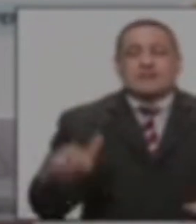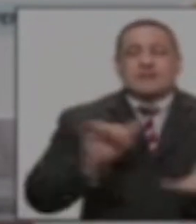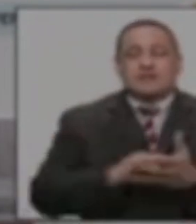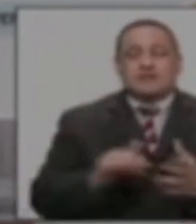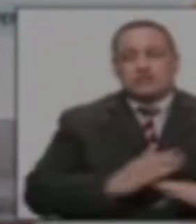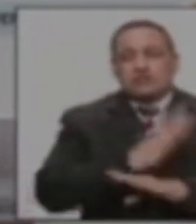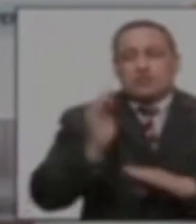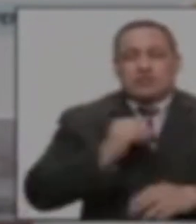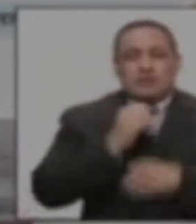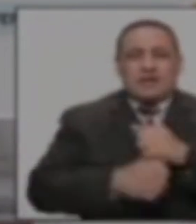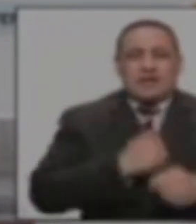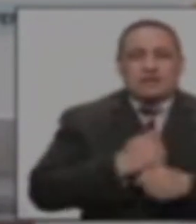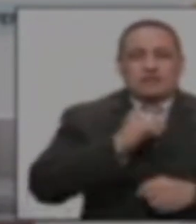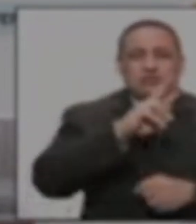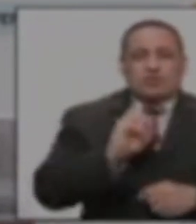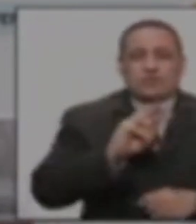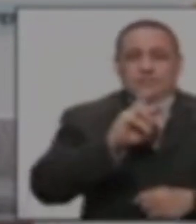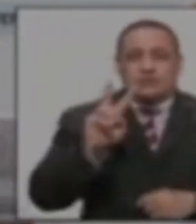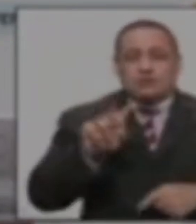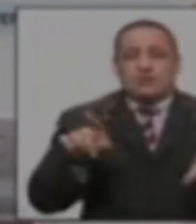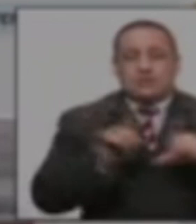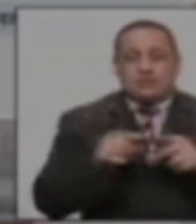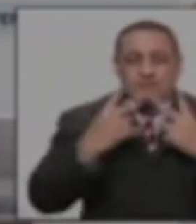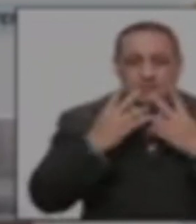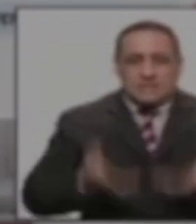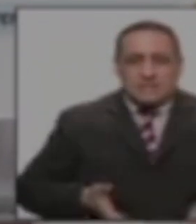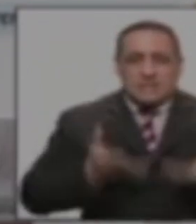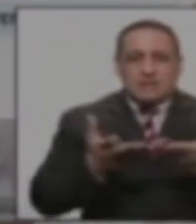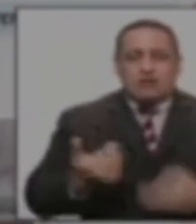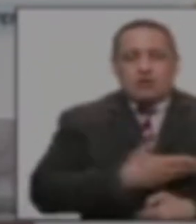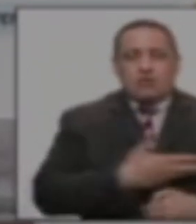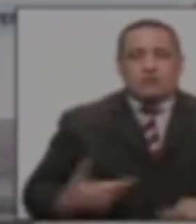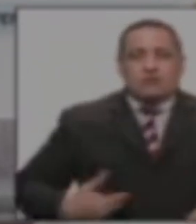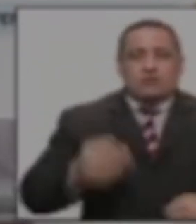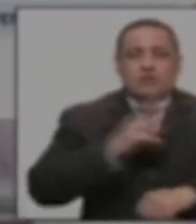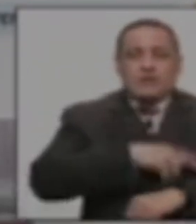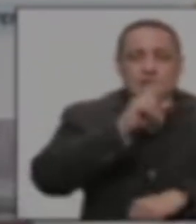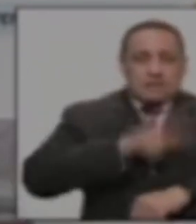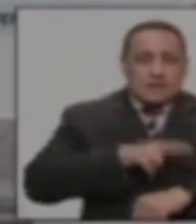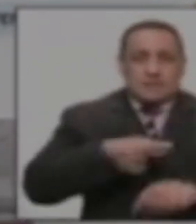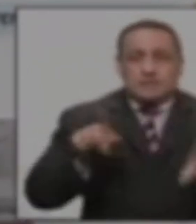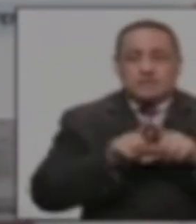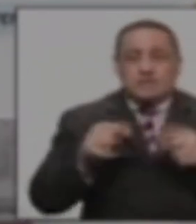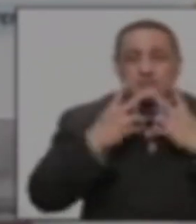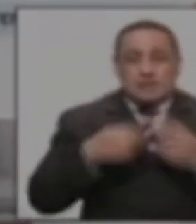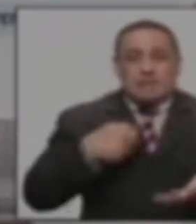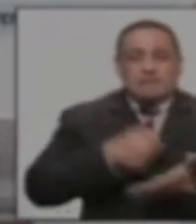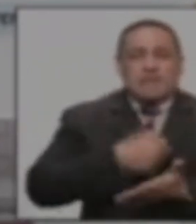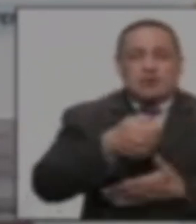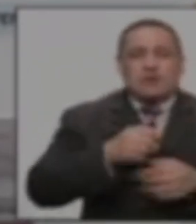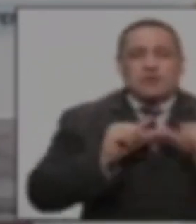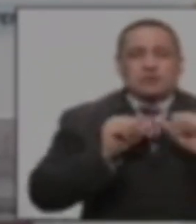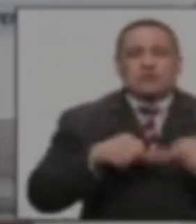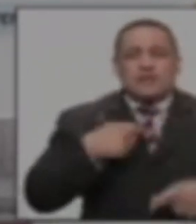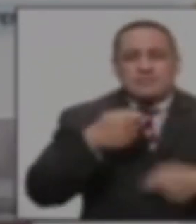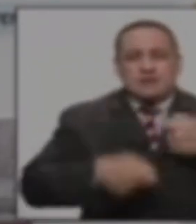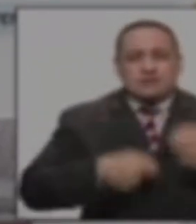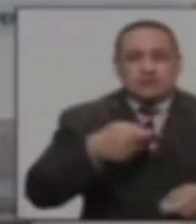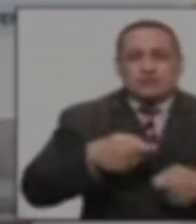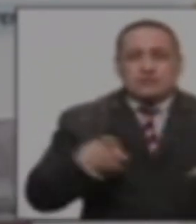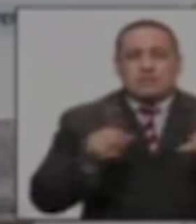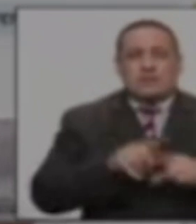durante el 2022 se asignarán a los gobiernos locales también ponemos bastante énfasis en el fondo para la continuidad de las inversiones